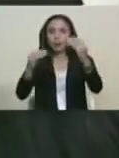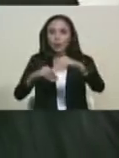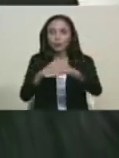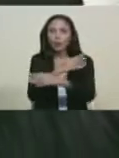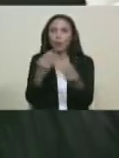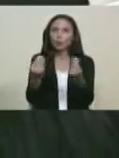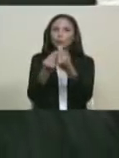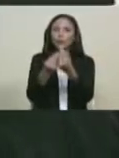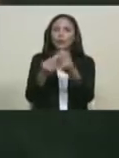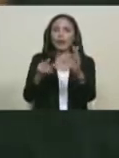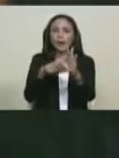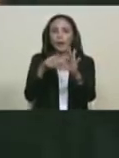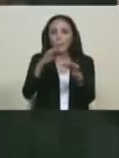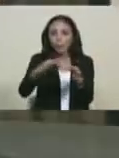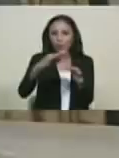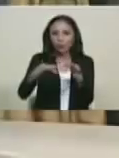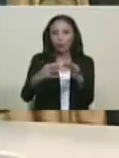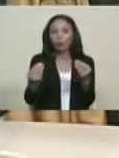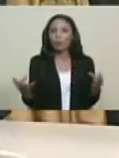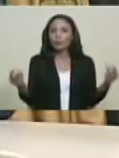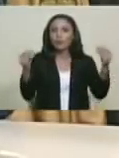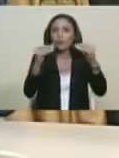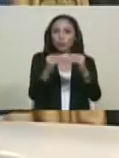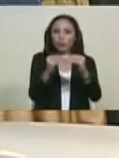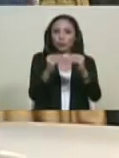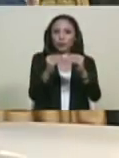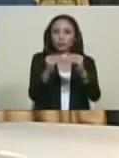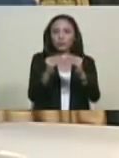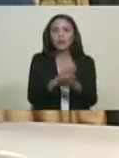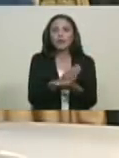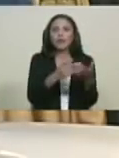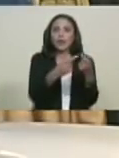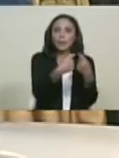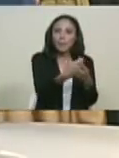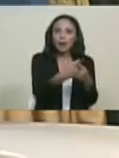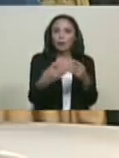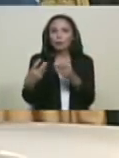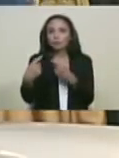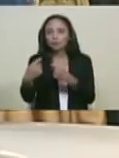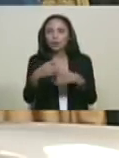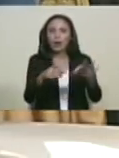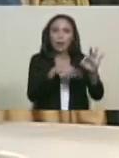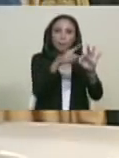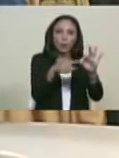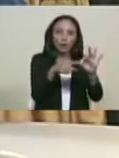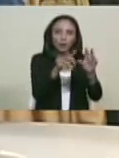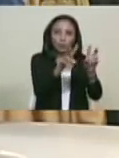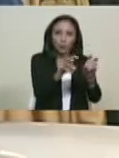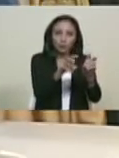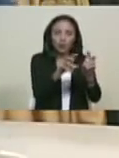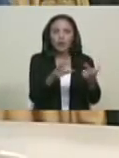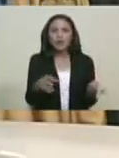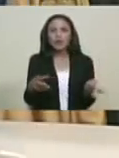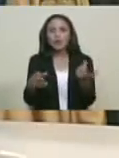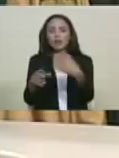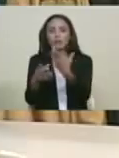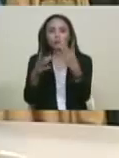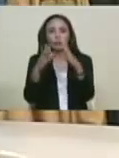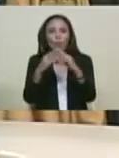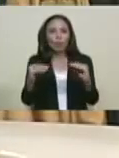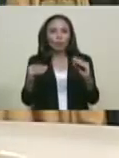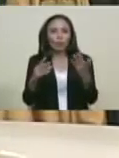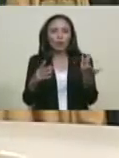el valor del petró de acuerdo a las monedas internacionales así que venezuela va a tener un marcador oficial real